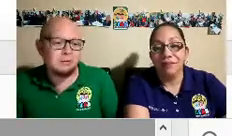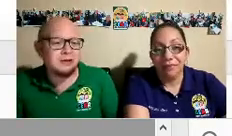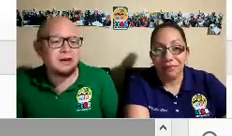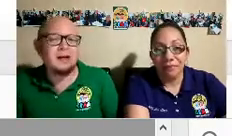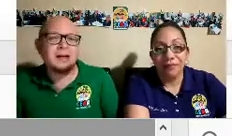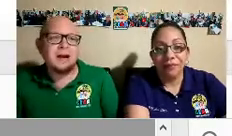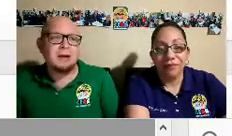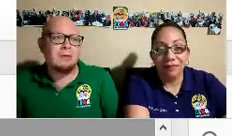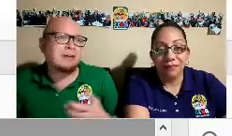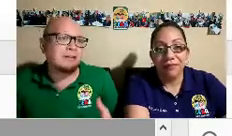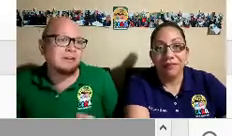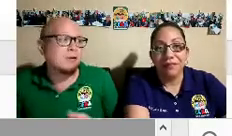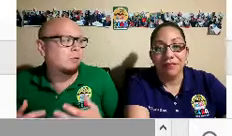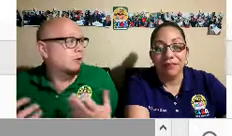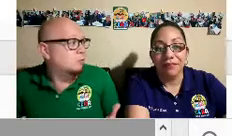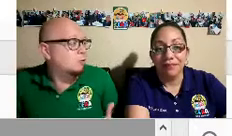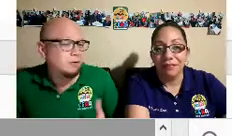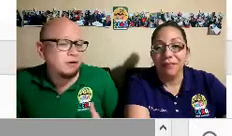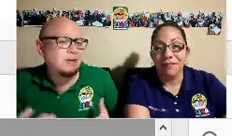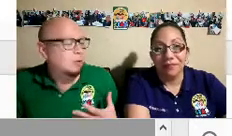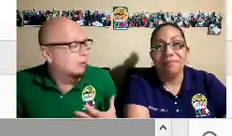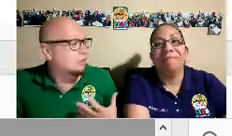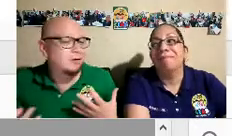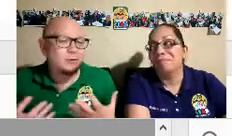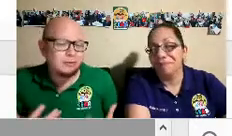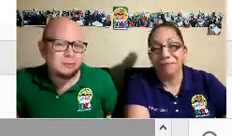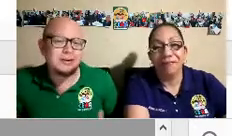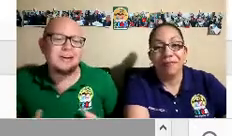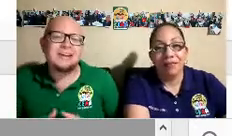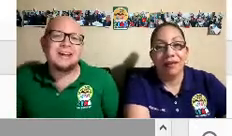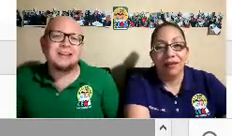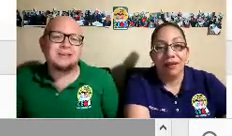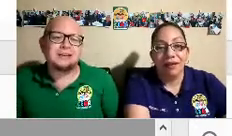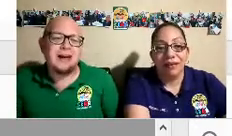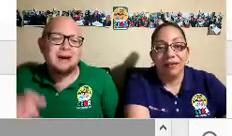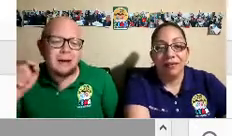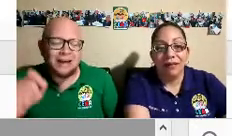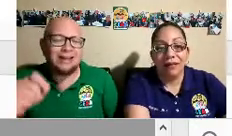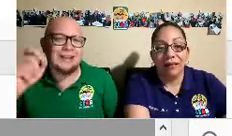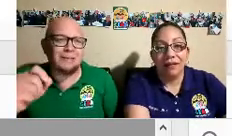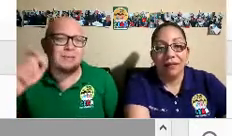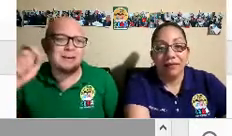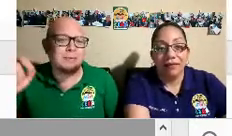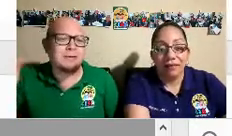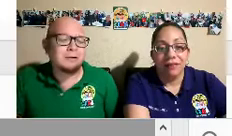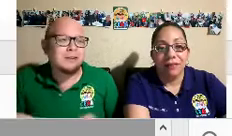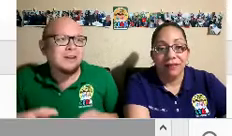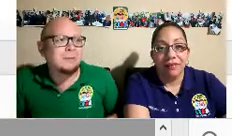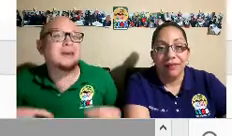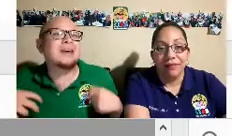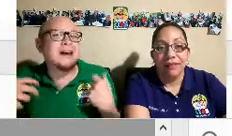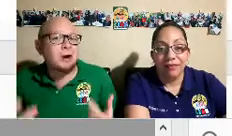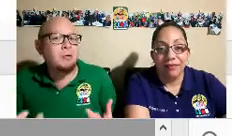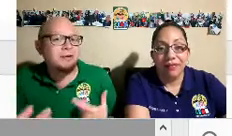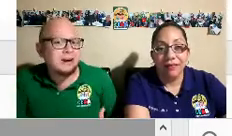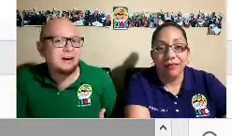todos van a la mochila. A lo mejor te dicen es de color azul. Bueno, es que aquí todos son de color azul. Entonces, habrá que tener más específico, tendremos